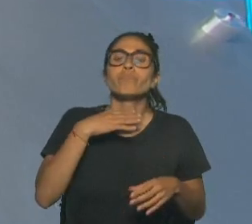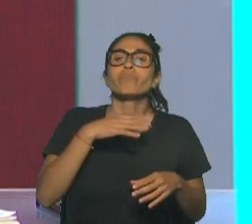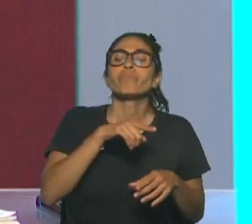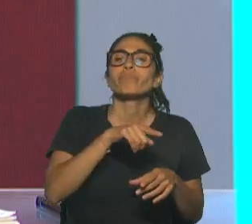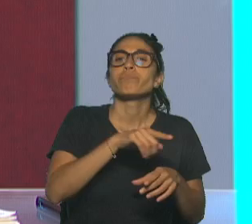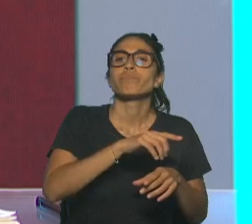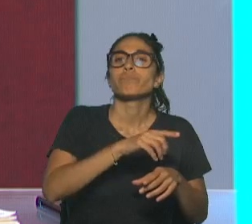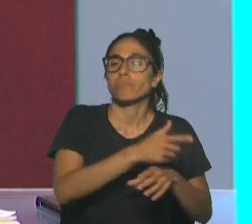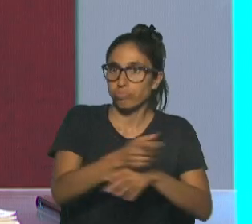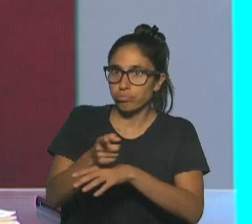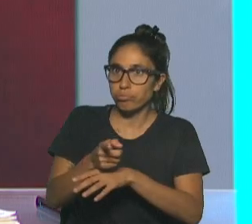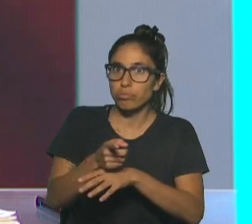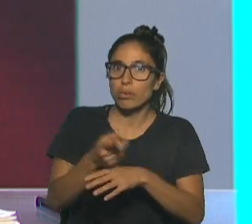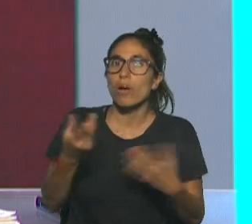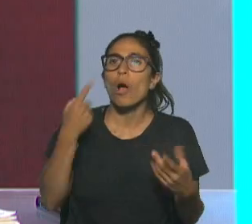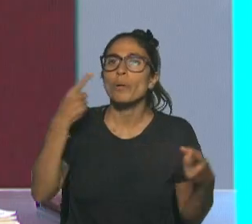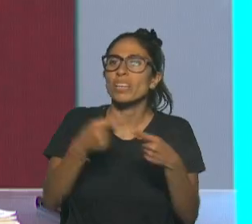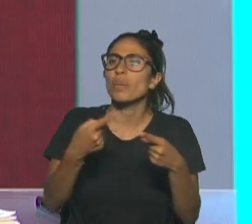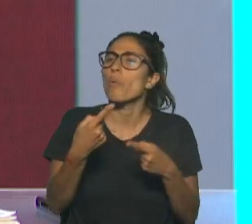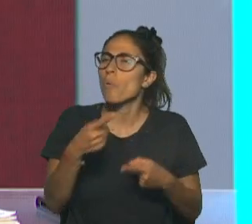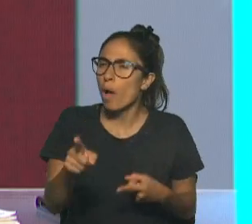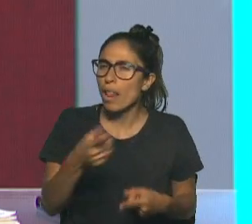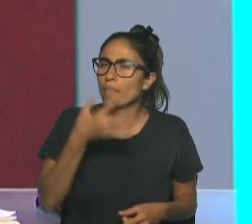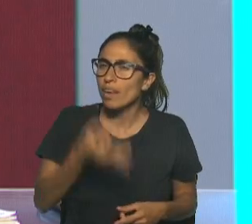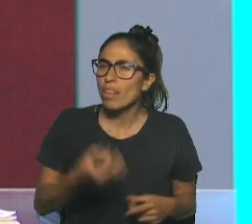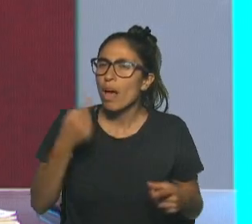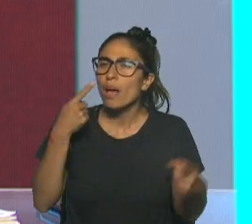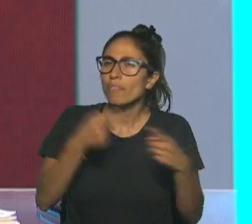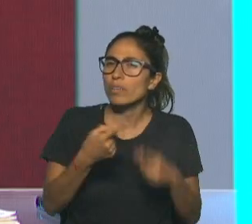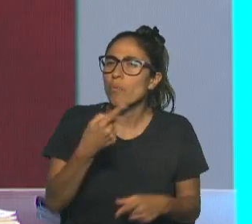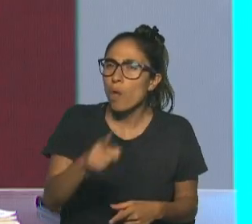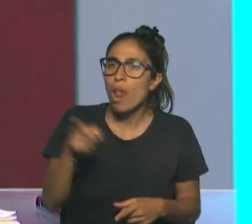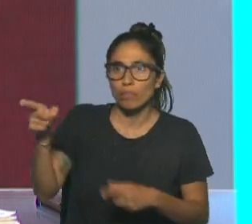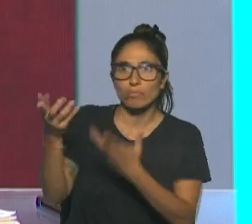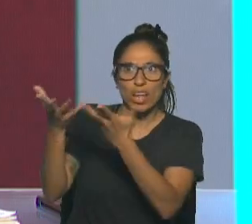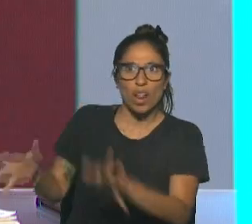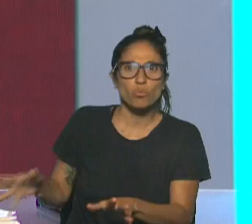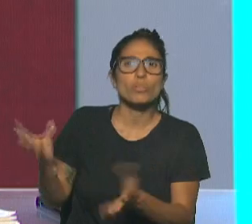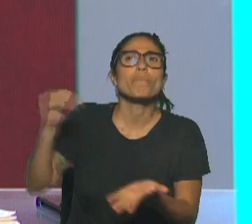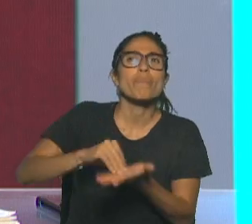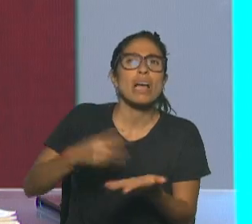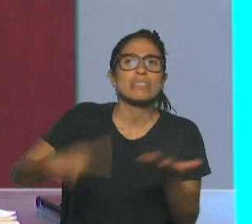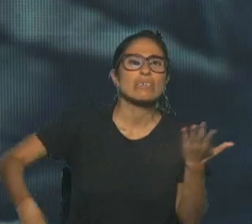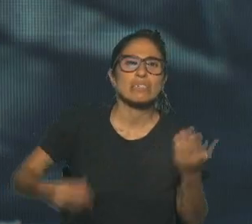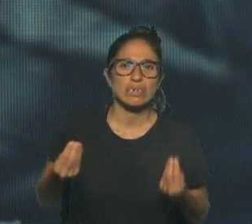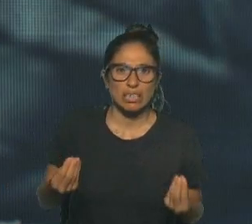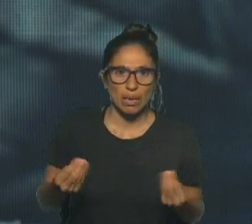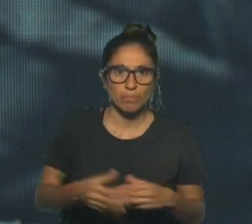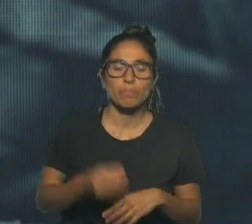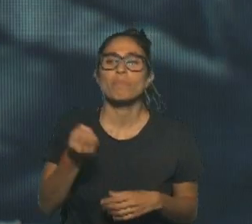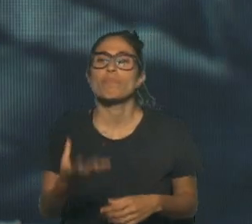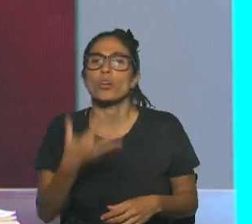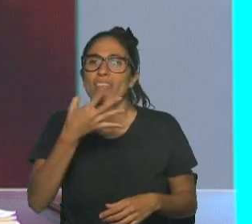lo que buscan, no? Porque eso me parece que es una de las preguntas claves que hay detrás de todo esto, porque no parecen estar muy preocupados por las